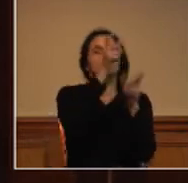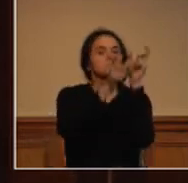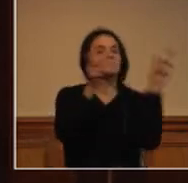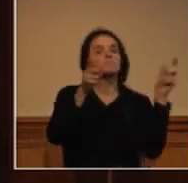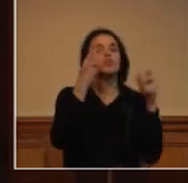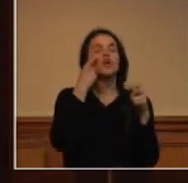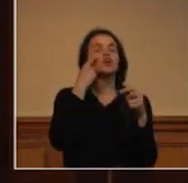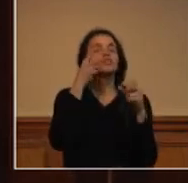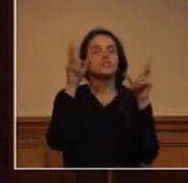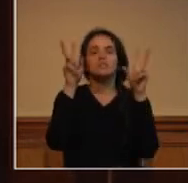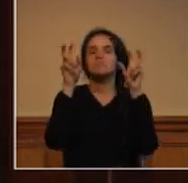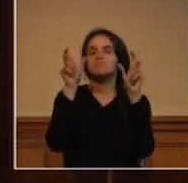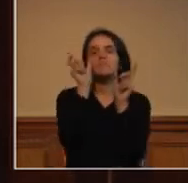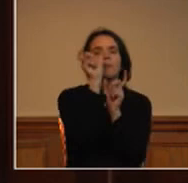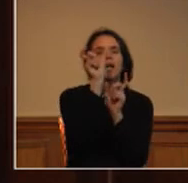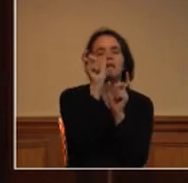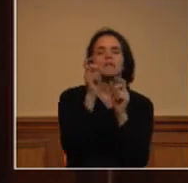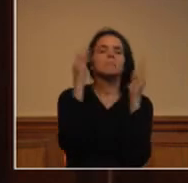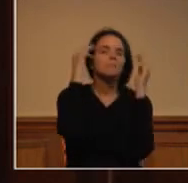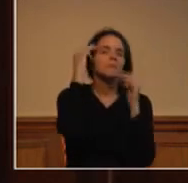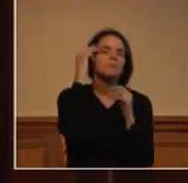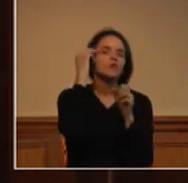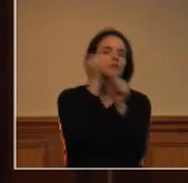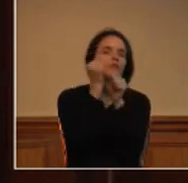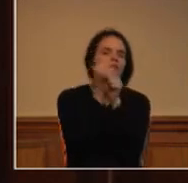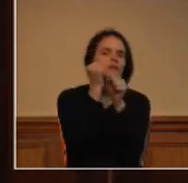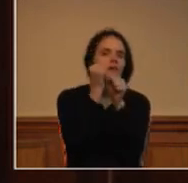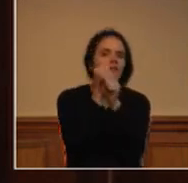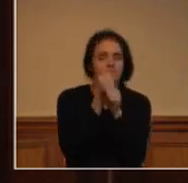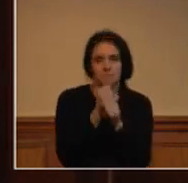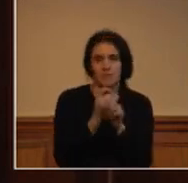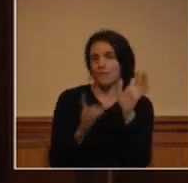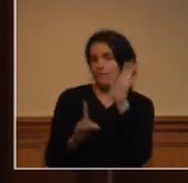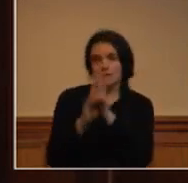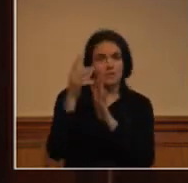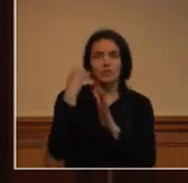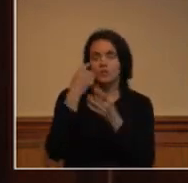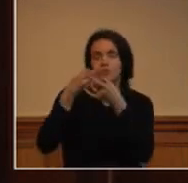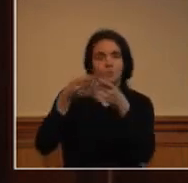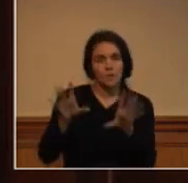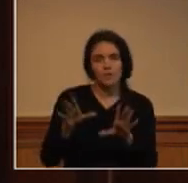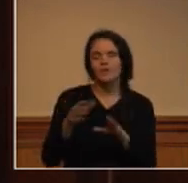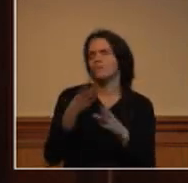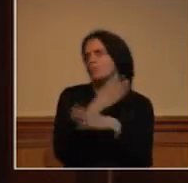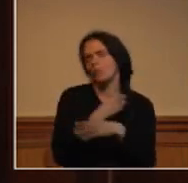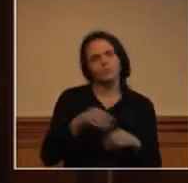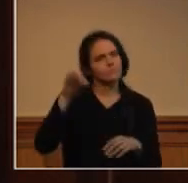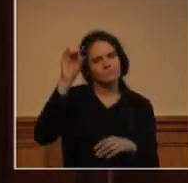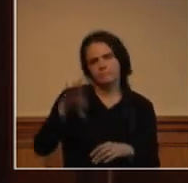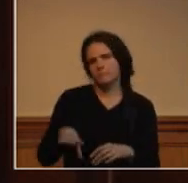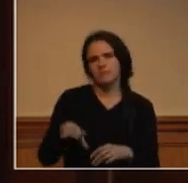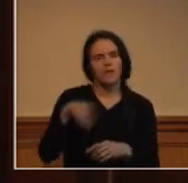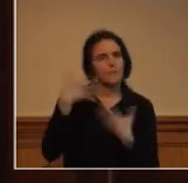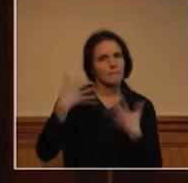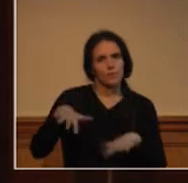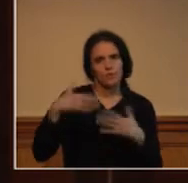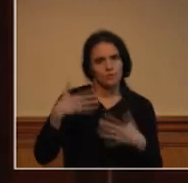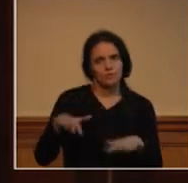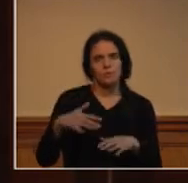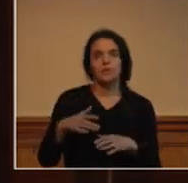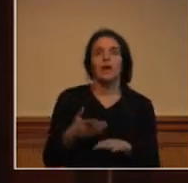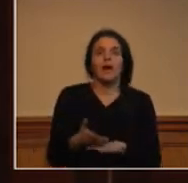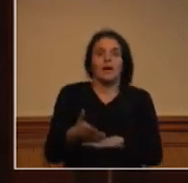escuchado hablar de la memoria de trabajo. En desarrollo típico se ha descrito mucho la memoria de trabajo como un predictor muy